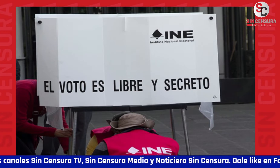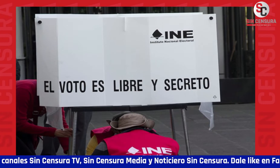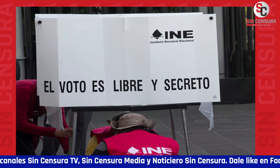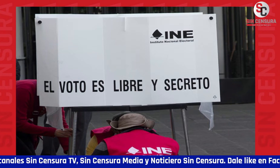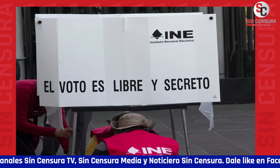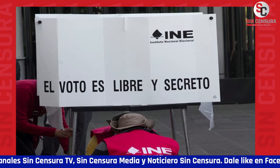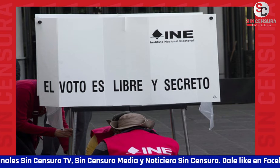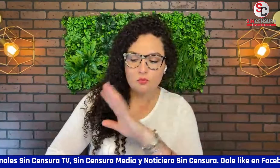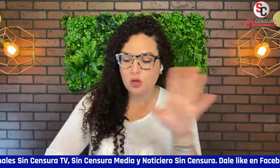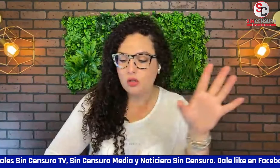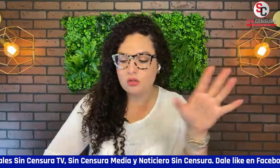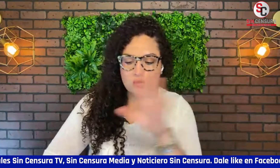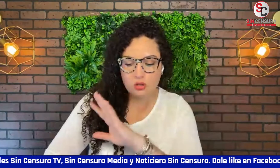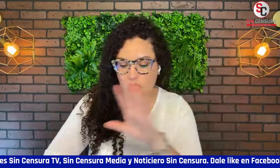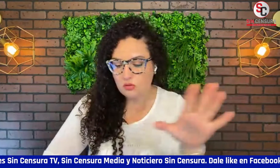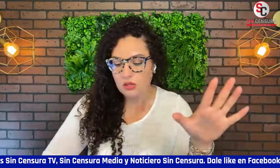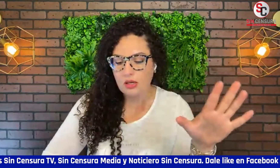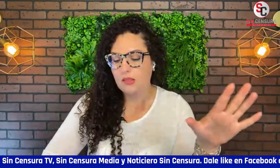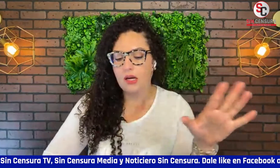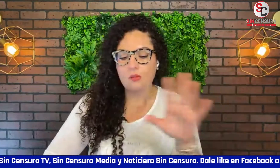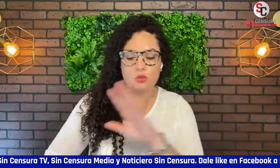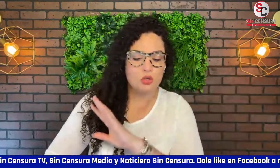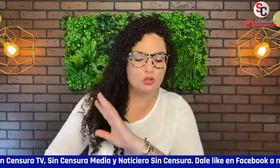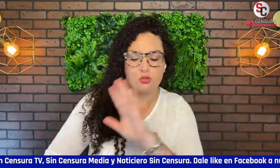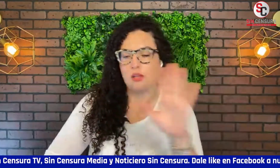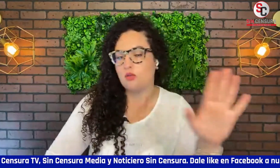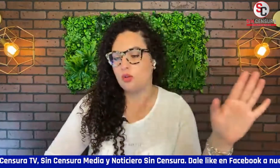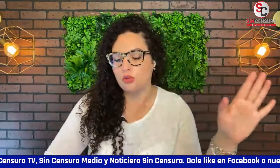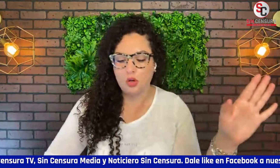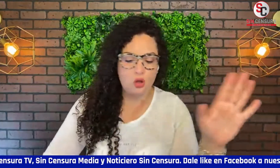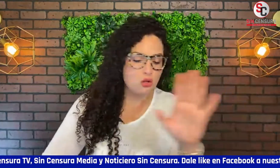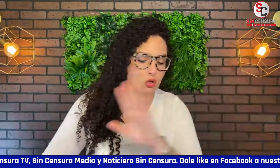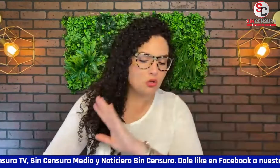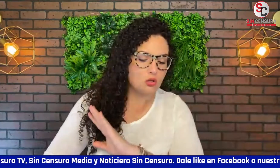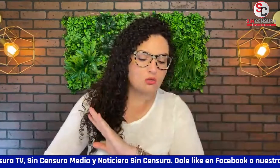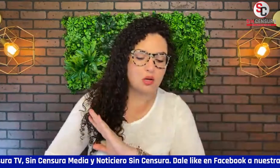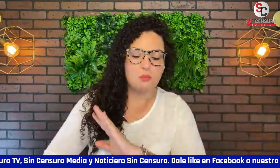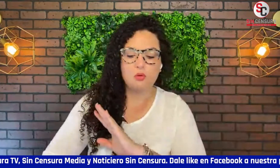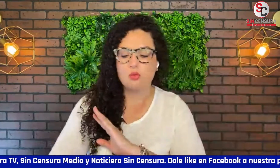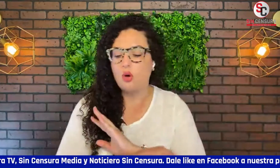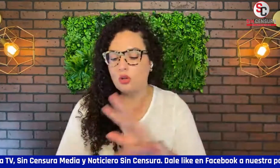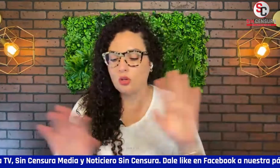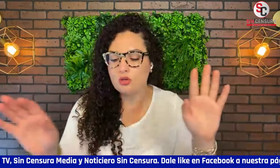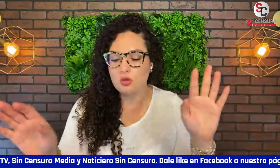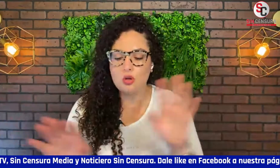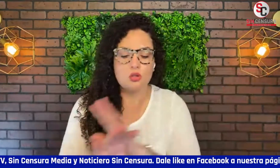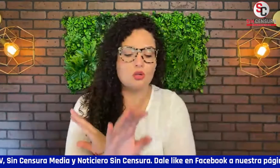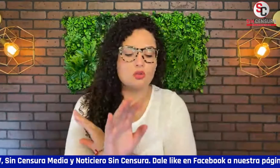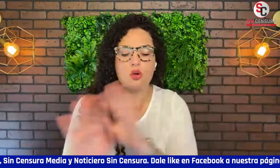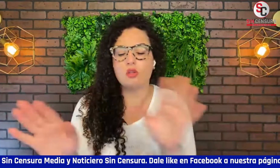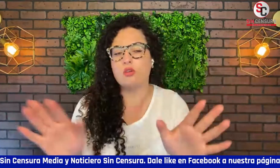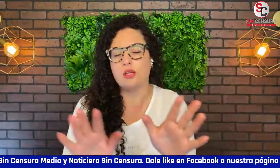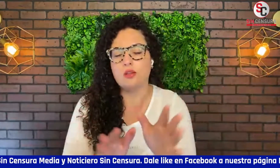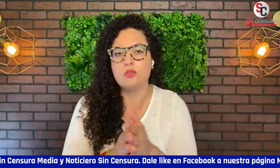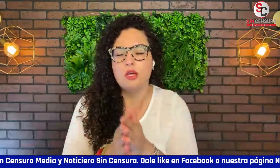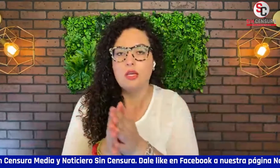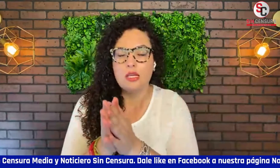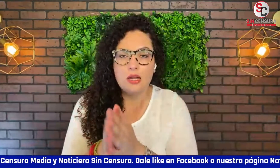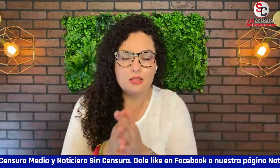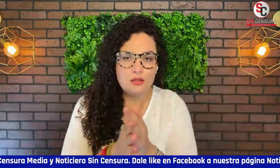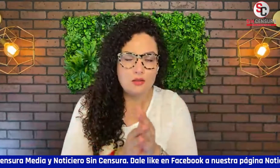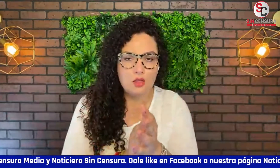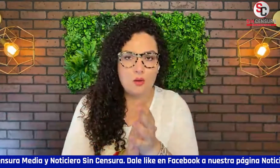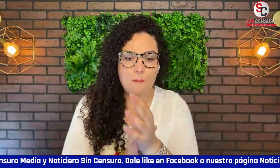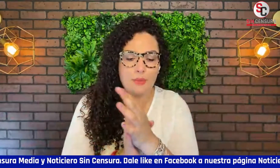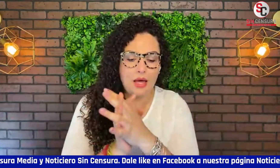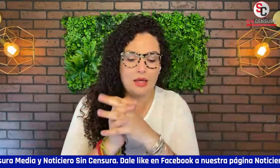imaginamos, todos nosotros tenemos otros datos. Todos nosotros tenemos otros datos. Y en